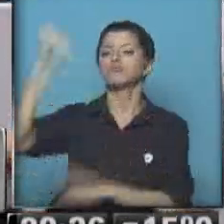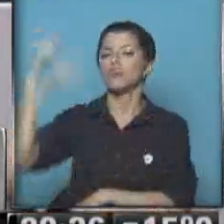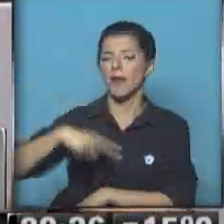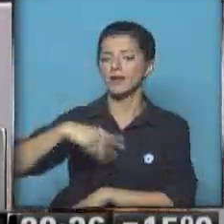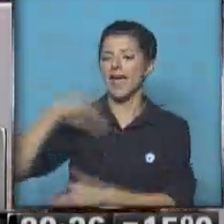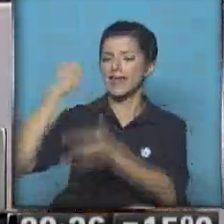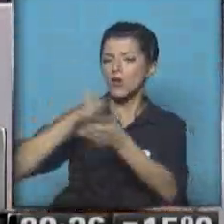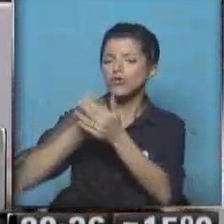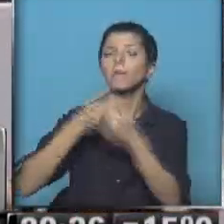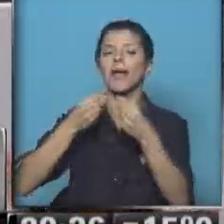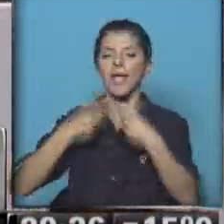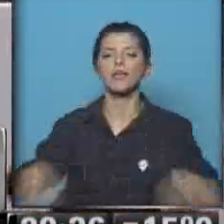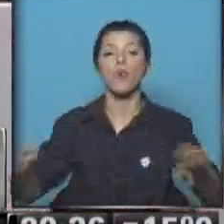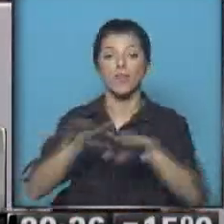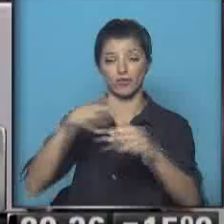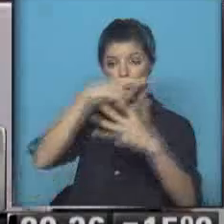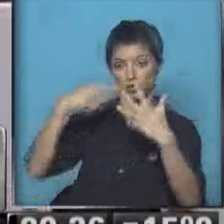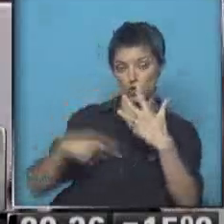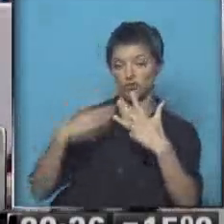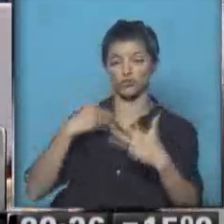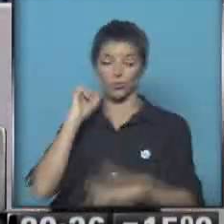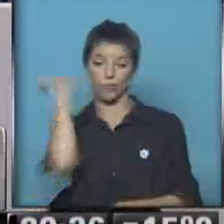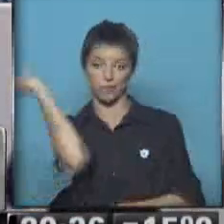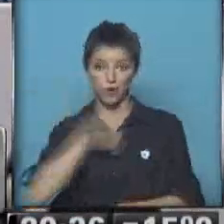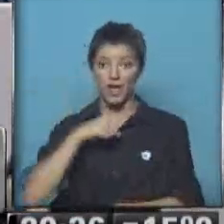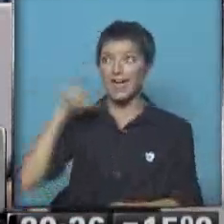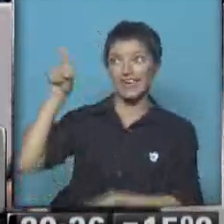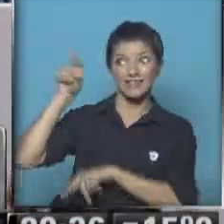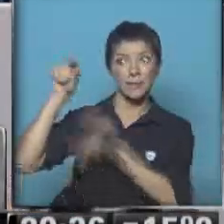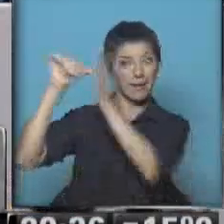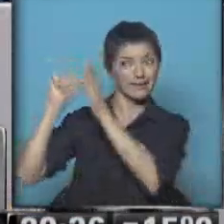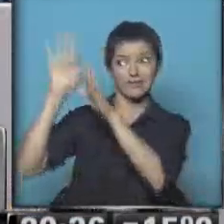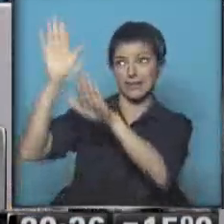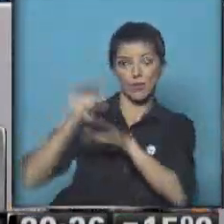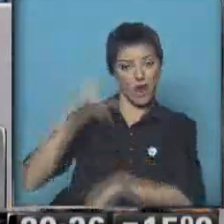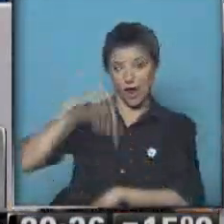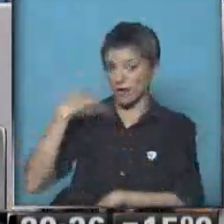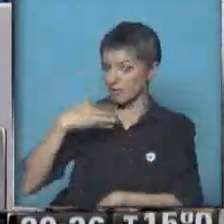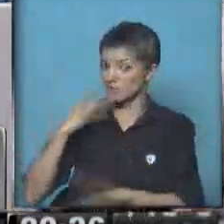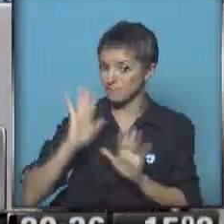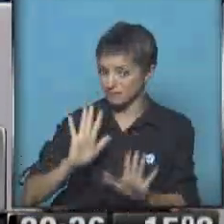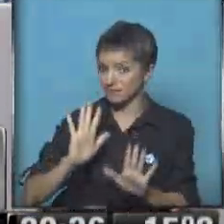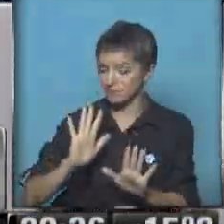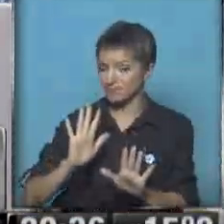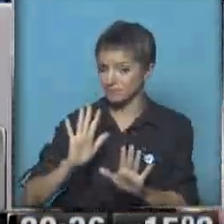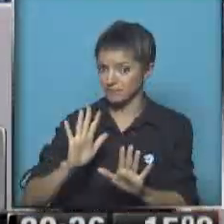lucha por la igualdad, estaríamos igual que esos otros países.